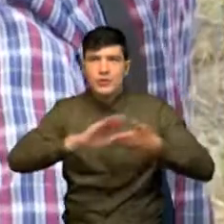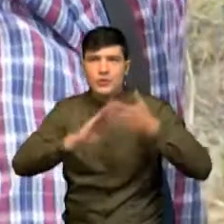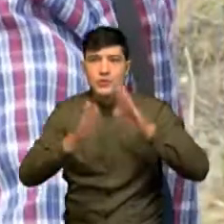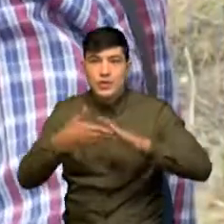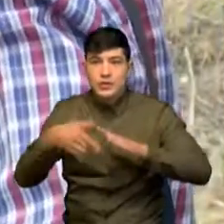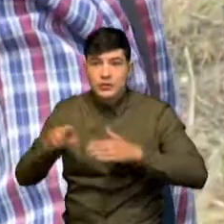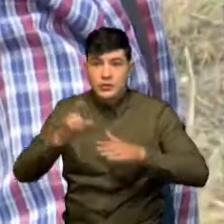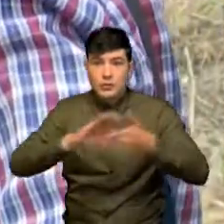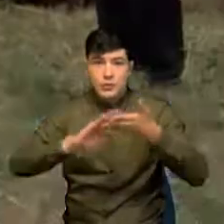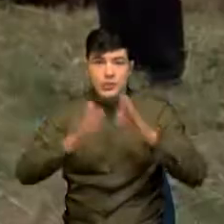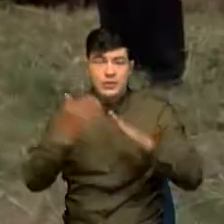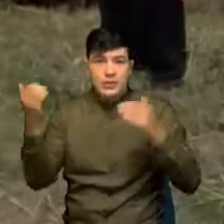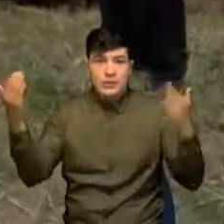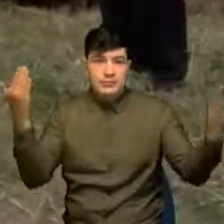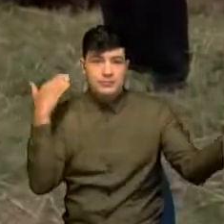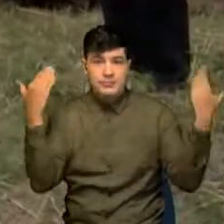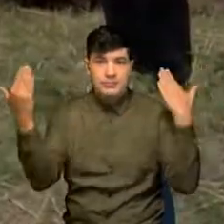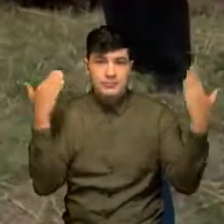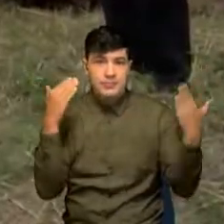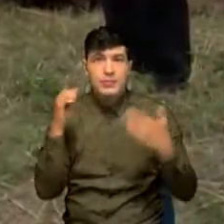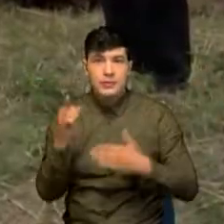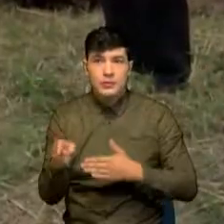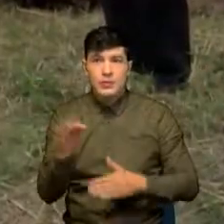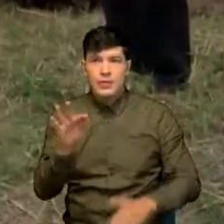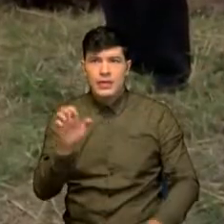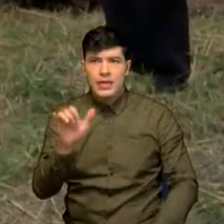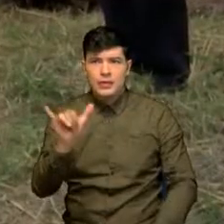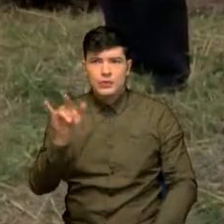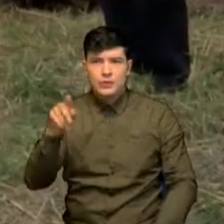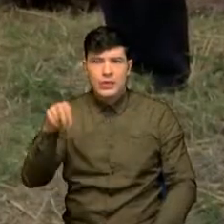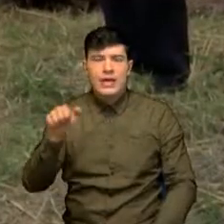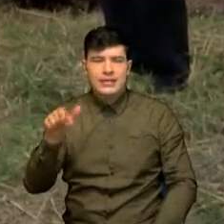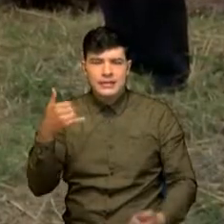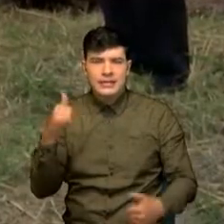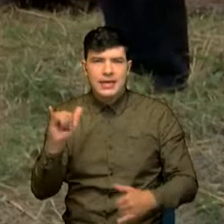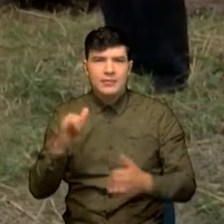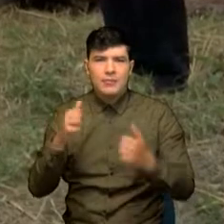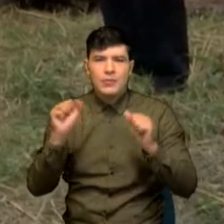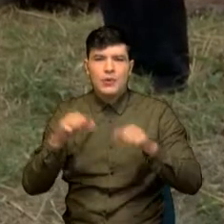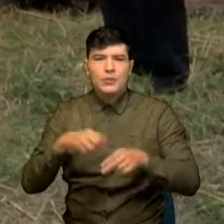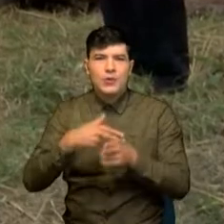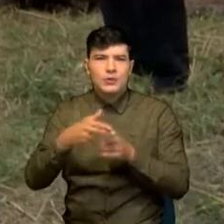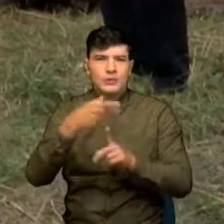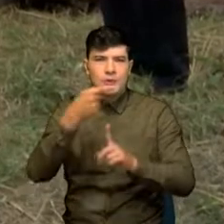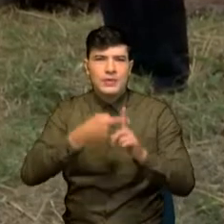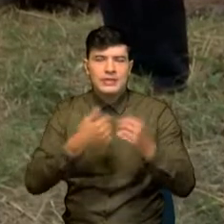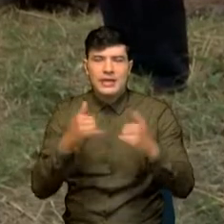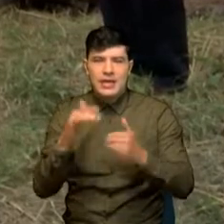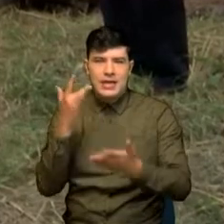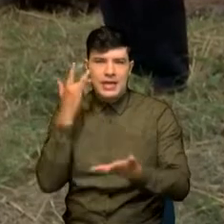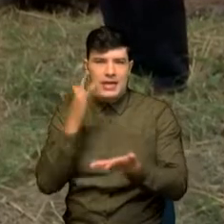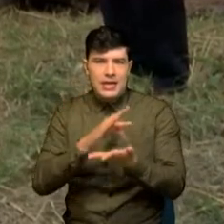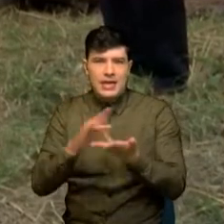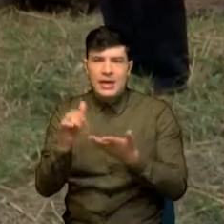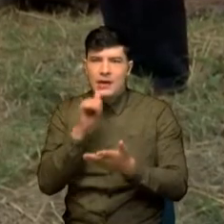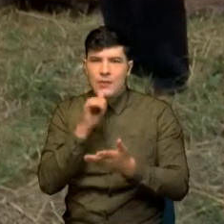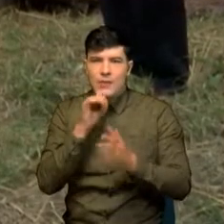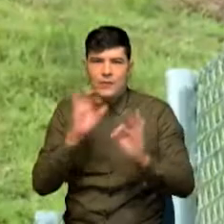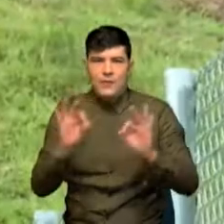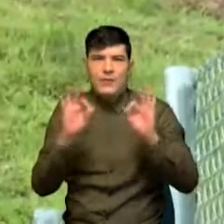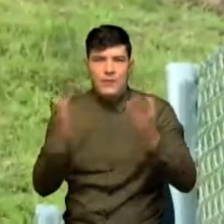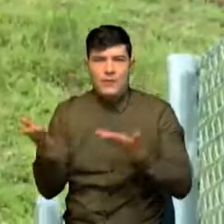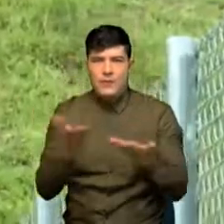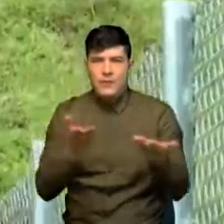el servicio de agua potable. En el tanque 1 se instala la primera piedra para la construcción de la fase 3 del acueducto en este